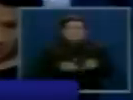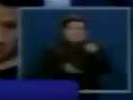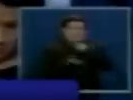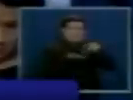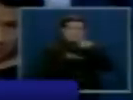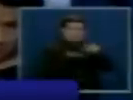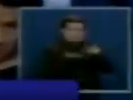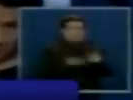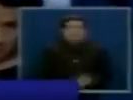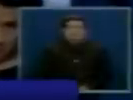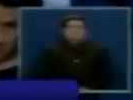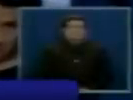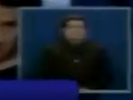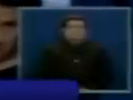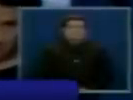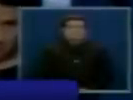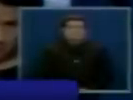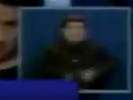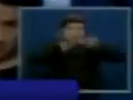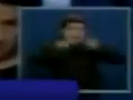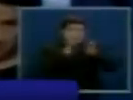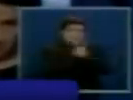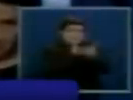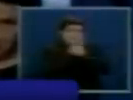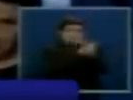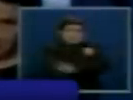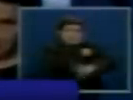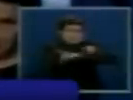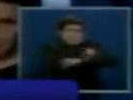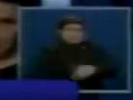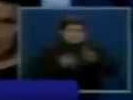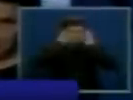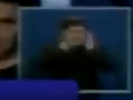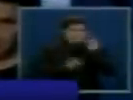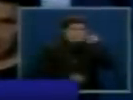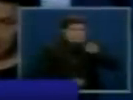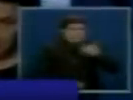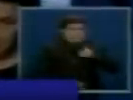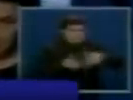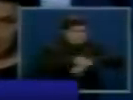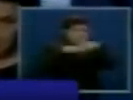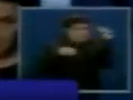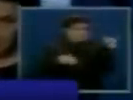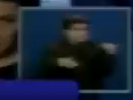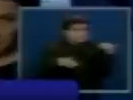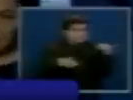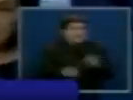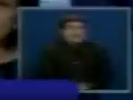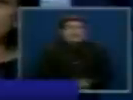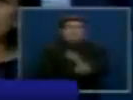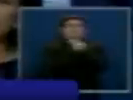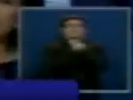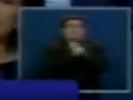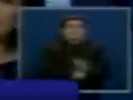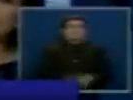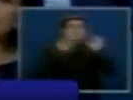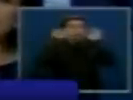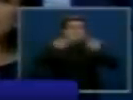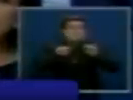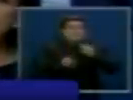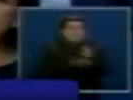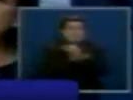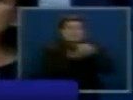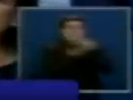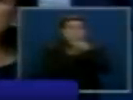pagos. Al preservar la capacidad del país para atender sus obligaciones externas, se garantiza la convertibilidad de nuestra